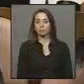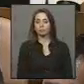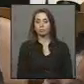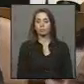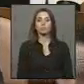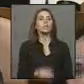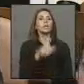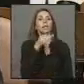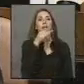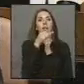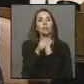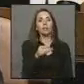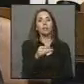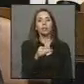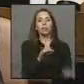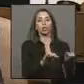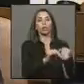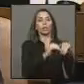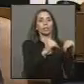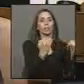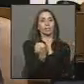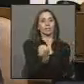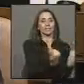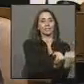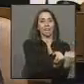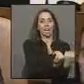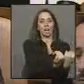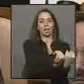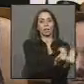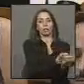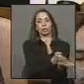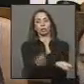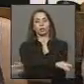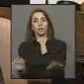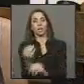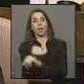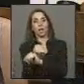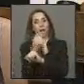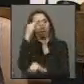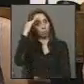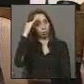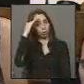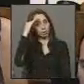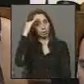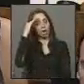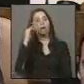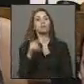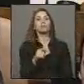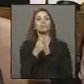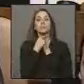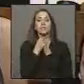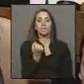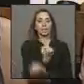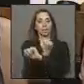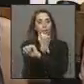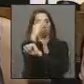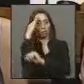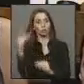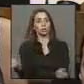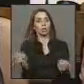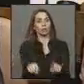ha sustraído de los estadios a la policía. Pues bien, si quieren que vuelva la policía